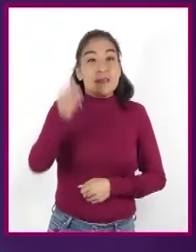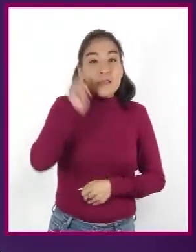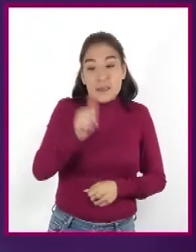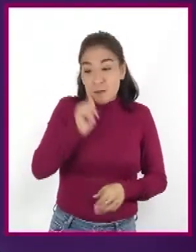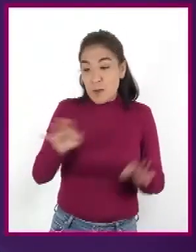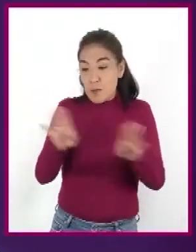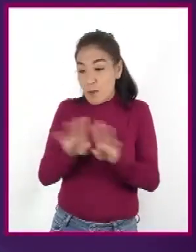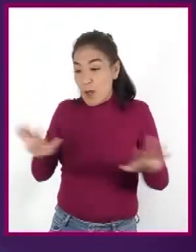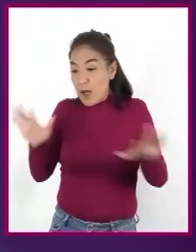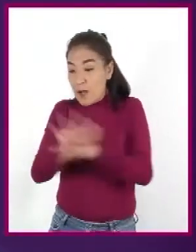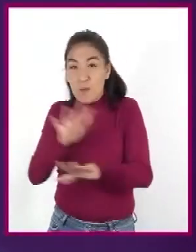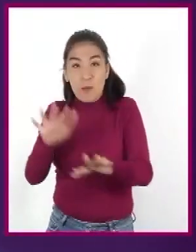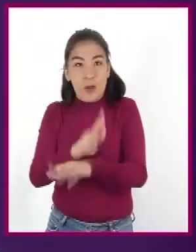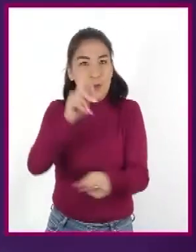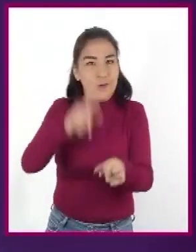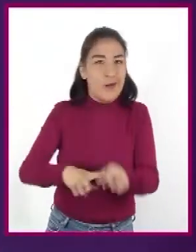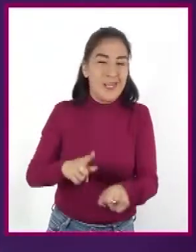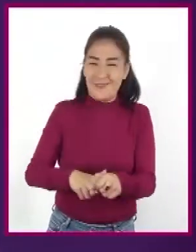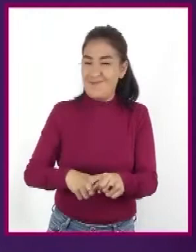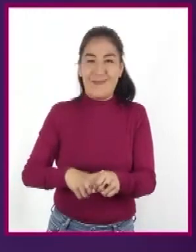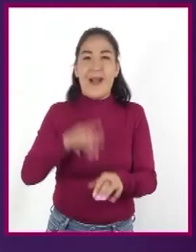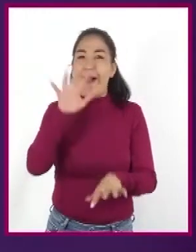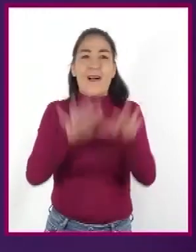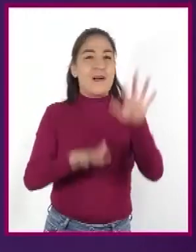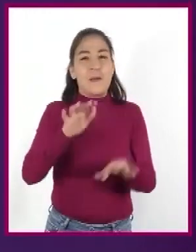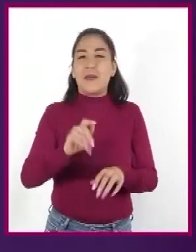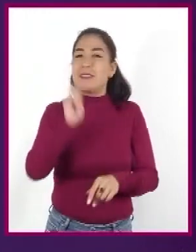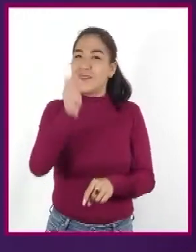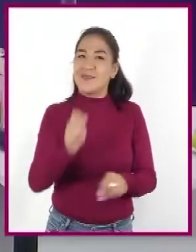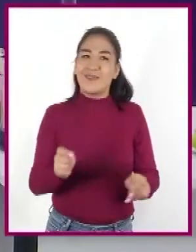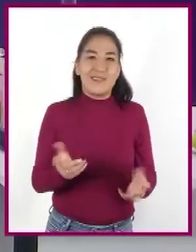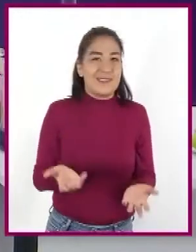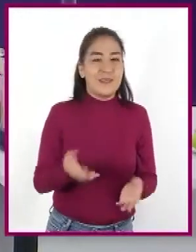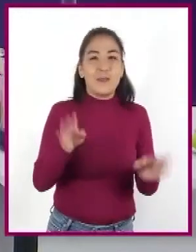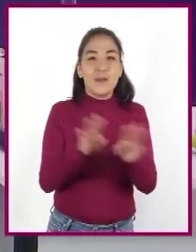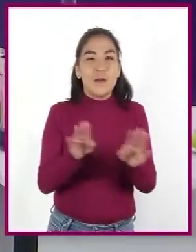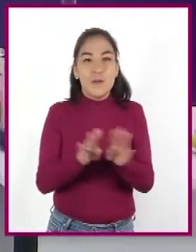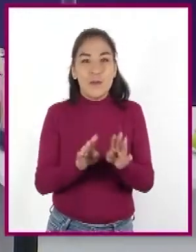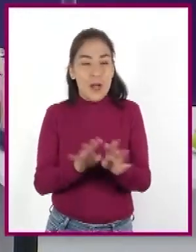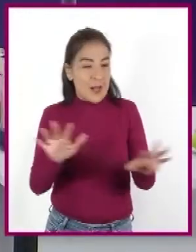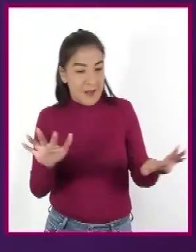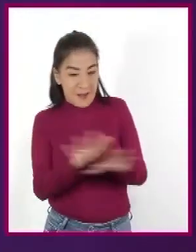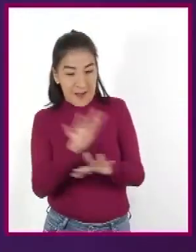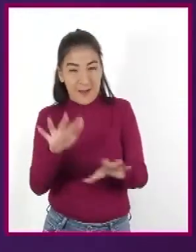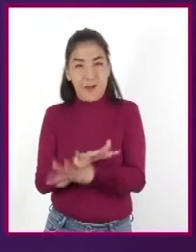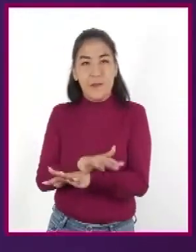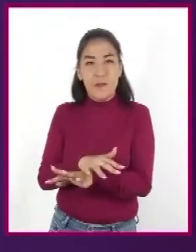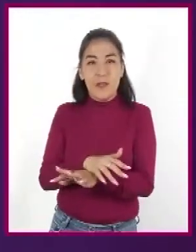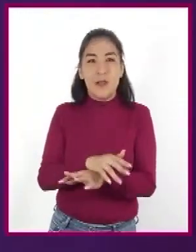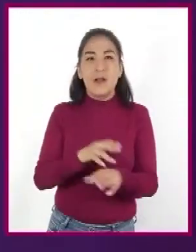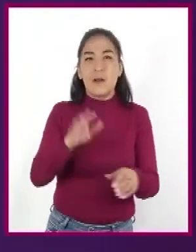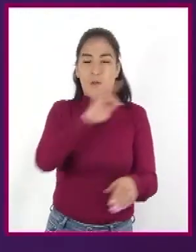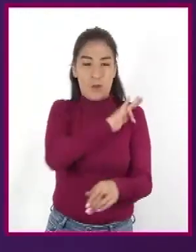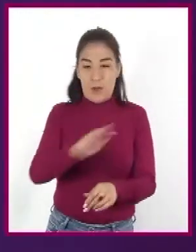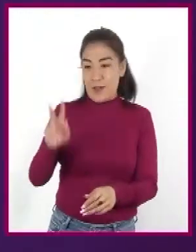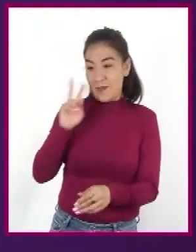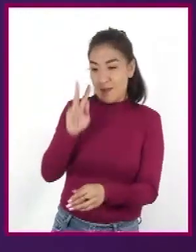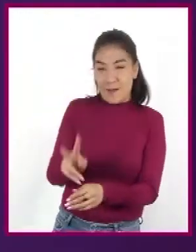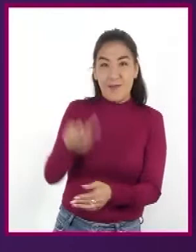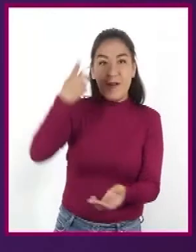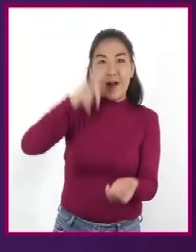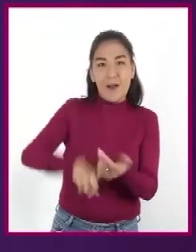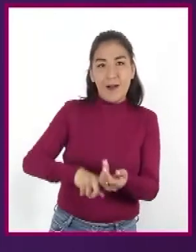reacciones un cambio de color. De manera general, no siempre se manifiestan cambios perceptibles cuando se lleva a